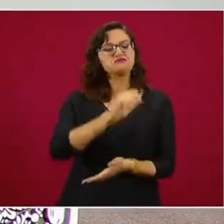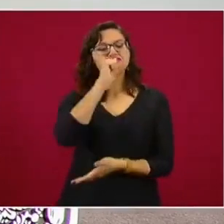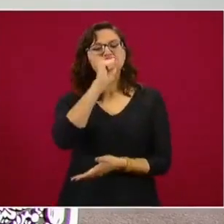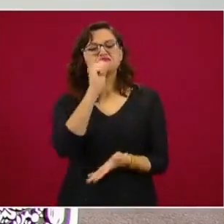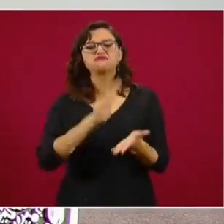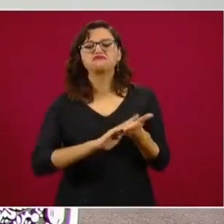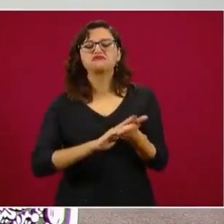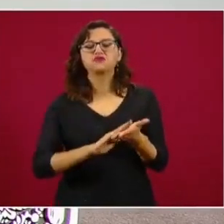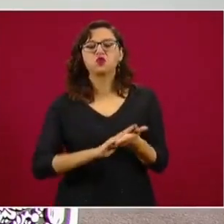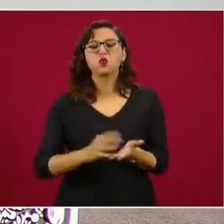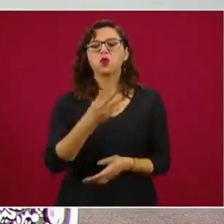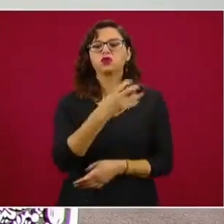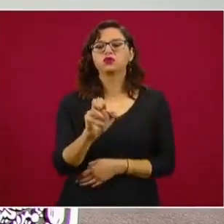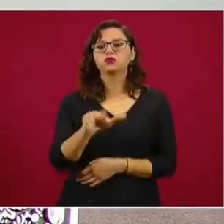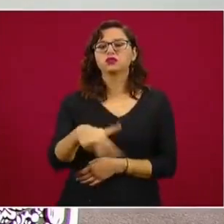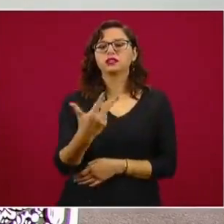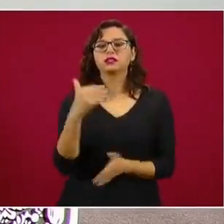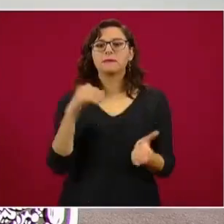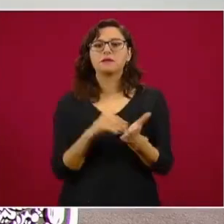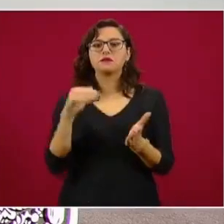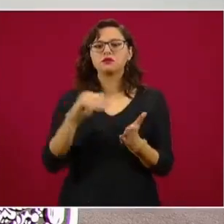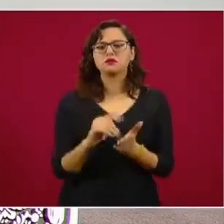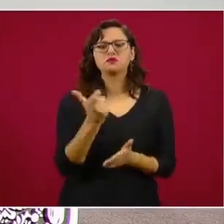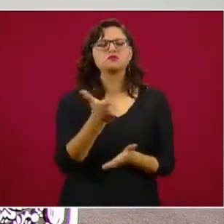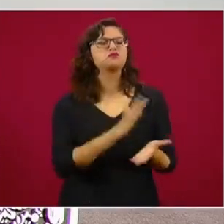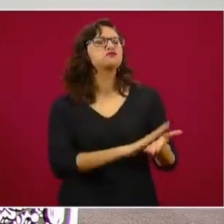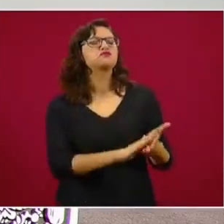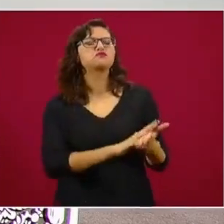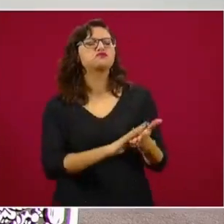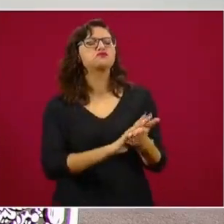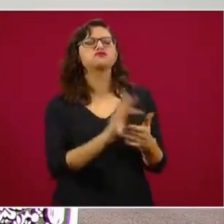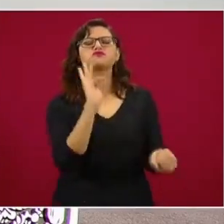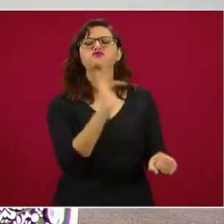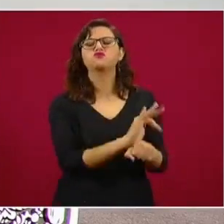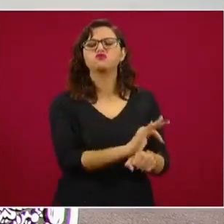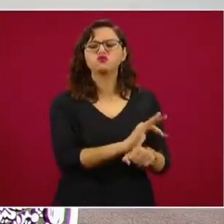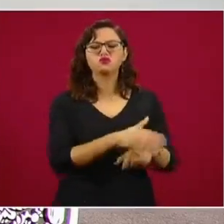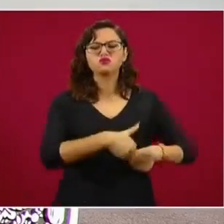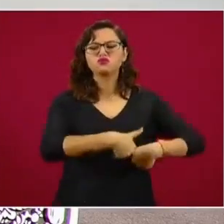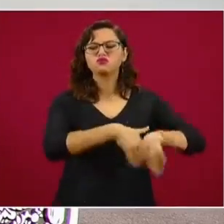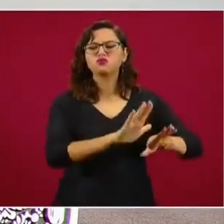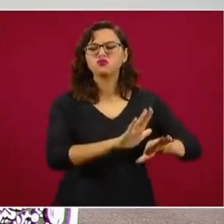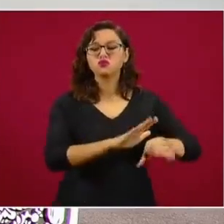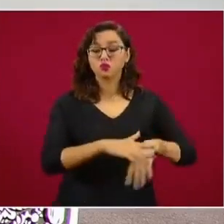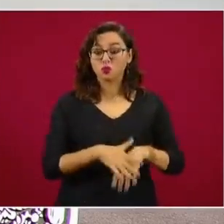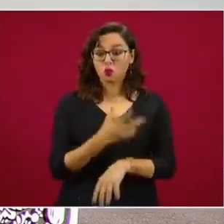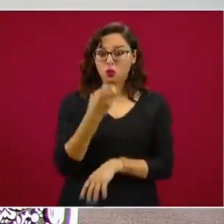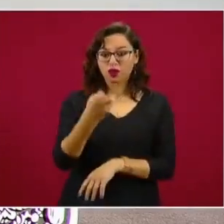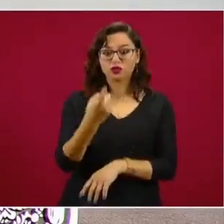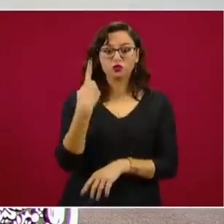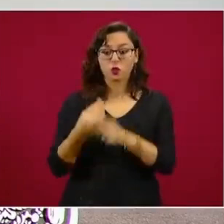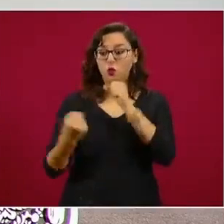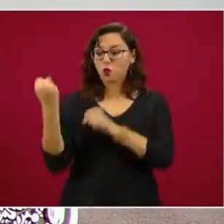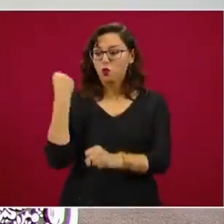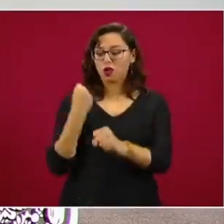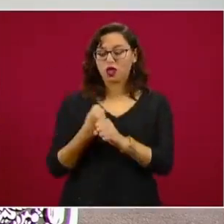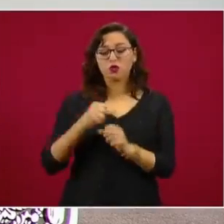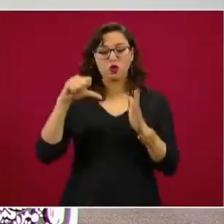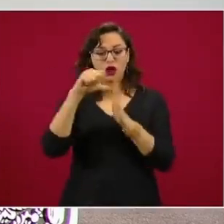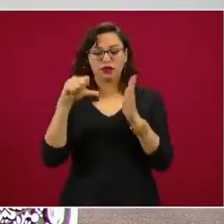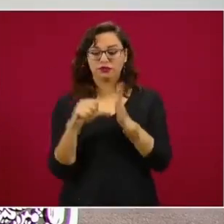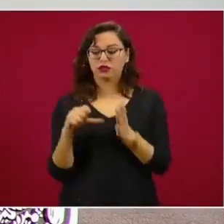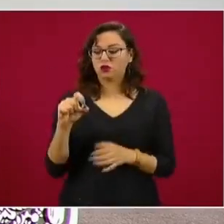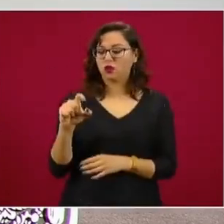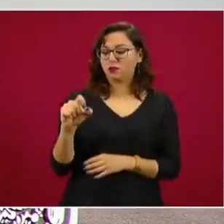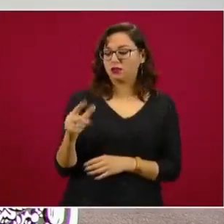413,000 millones de pesos. Para esto se reformó el año pasado el artículo 28 constitucional,